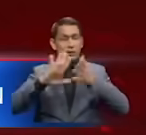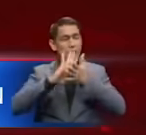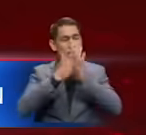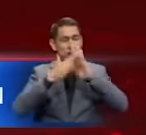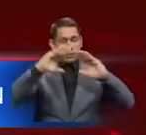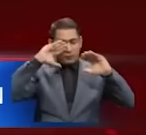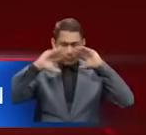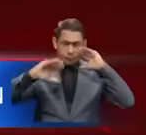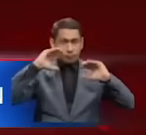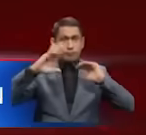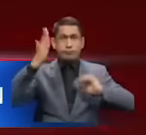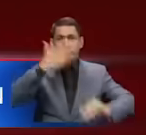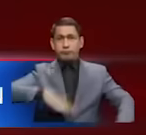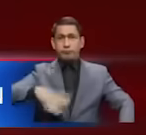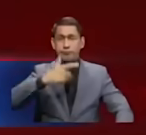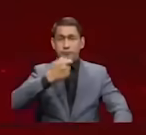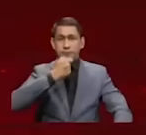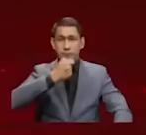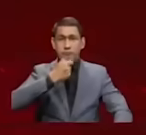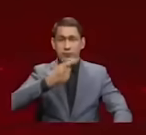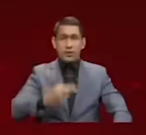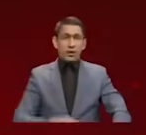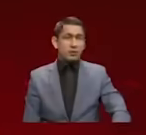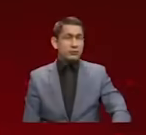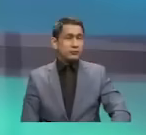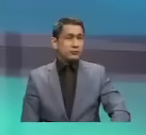herido. Pamela Montilla, TC Televisión.